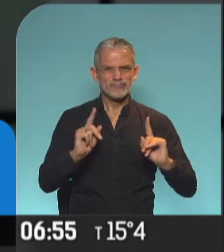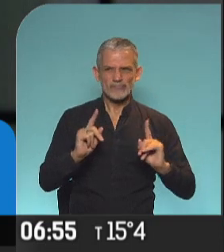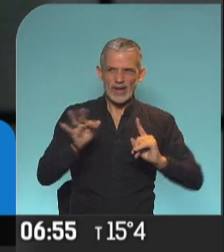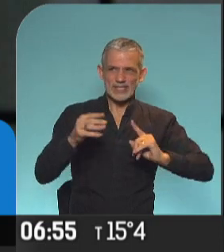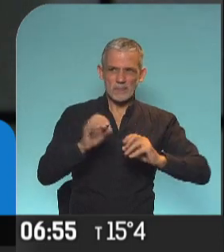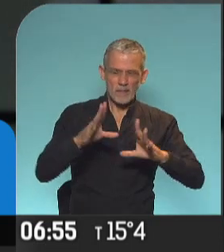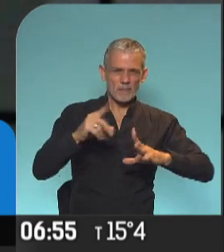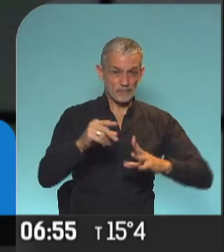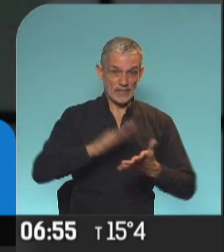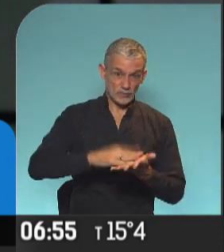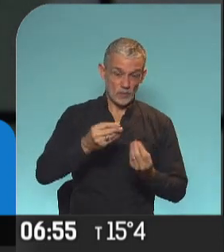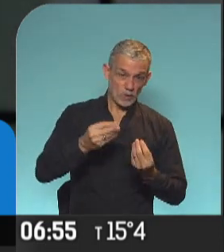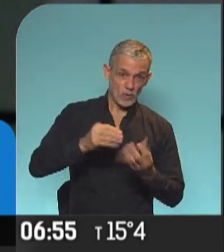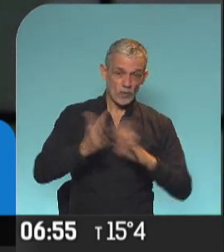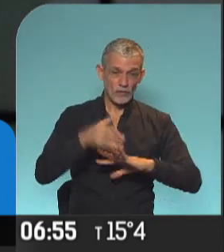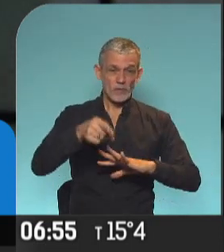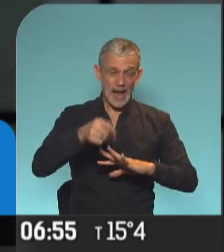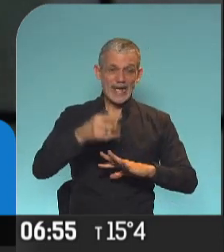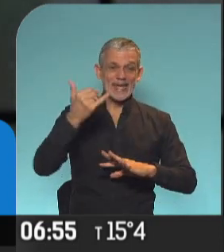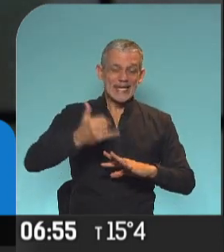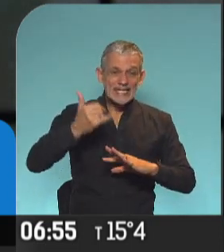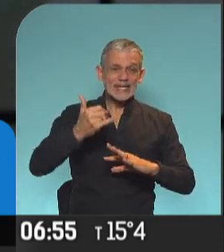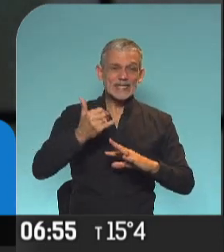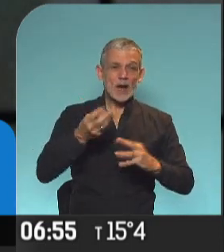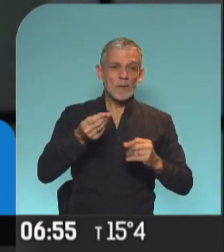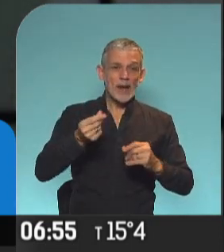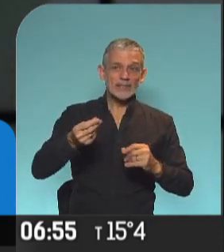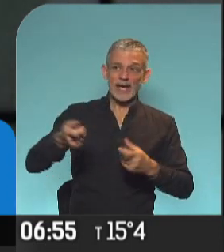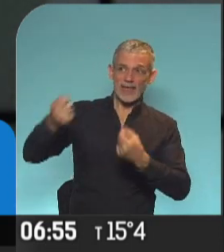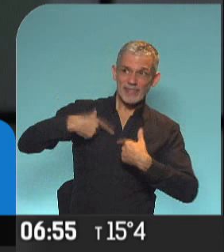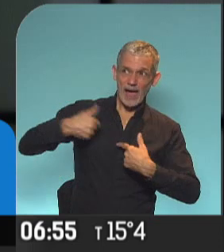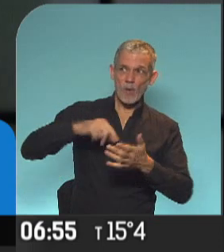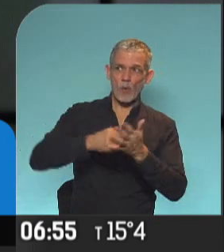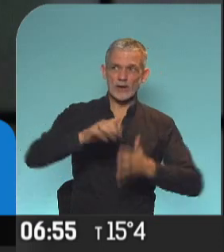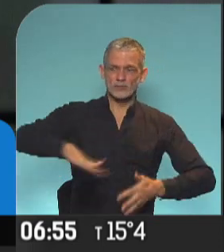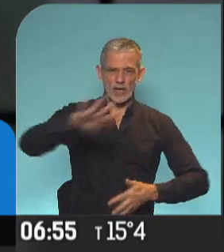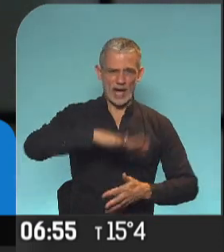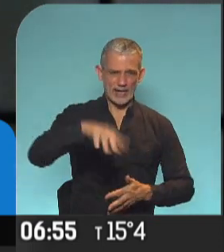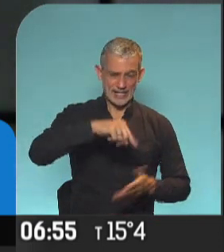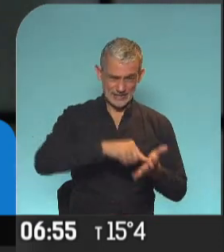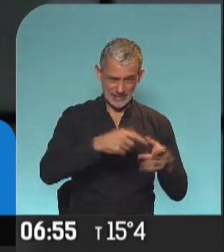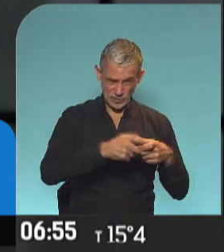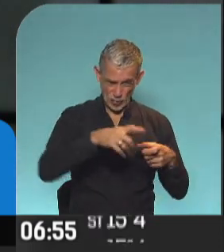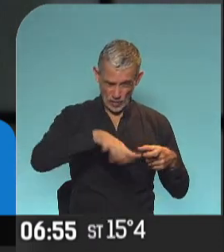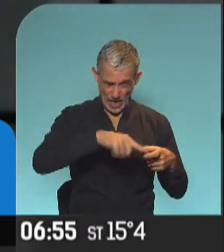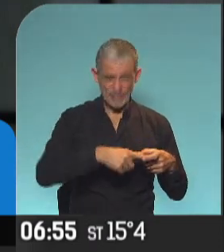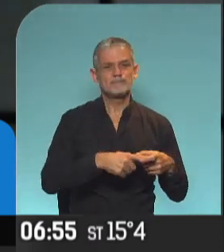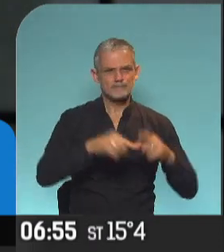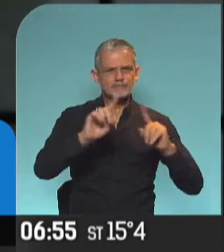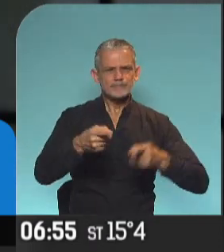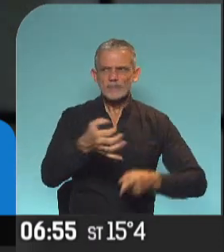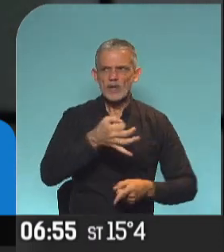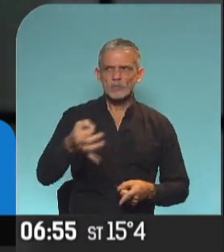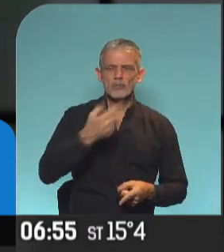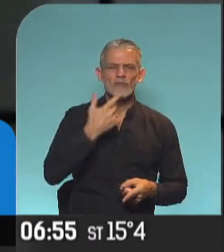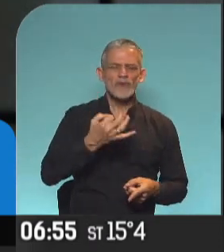injusta distribución de recursos, sino a los recursos que recibe la ciudad de Buenos Aires. Y es más, también es cierto